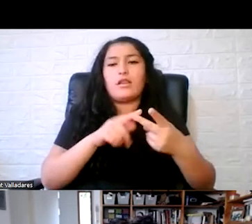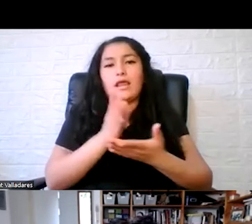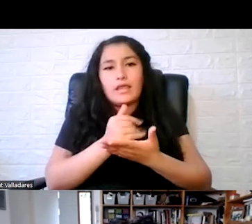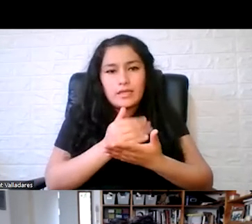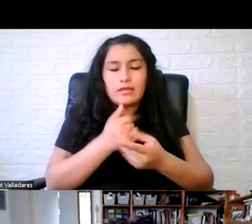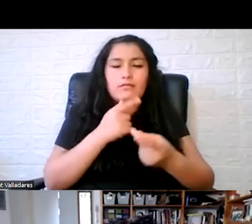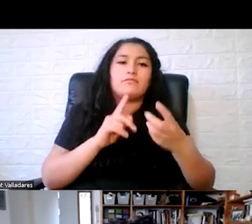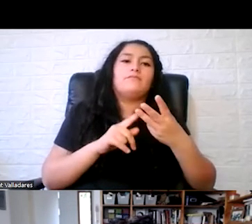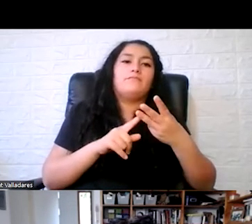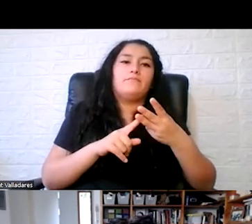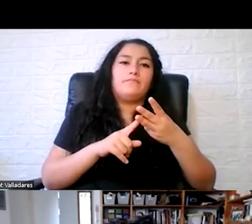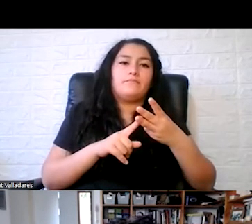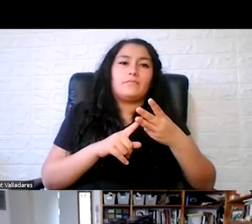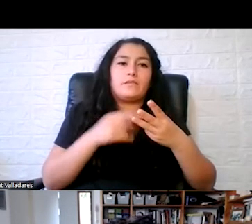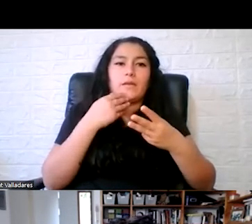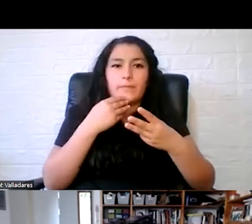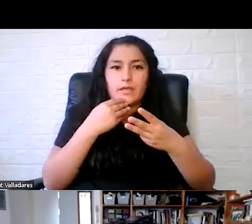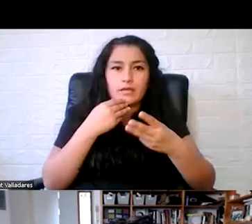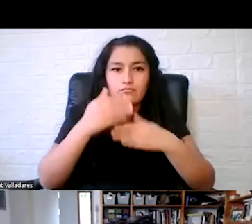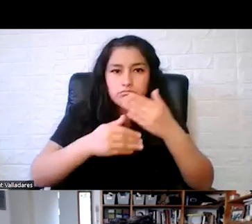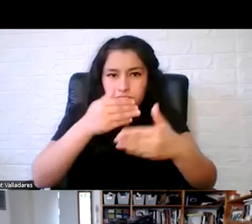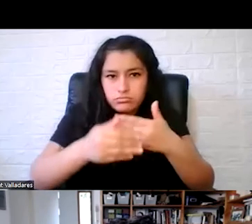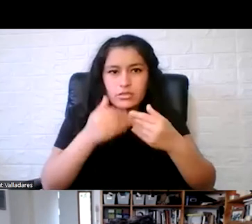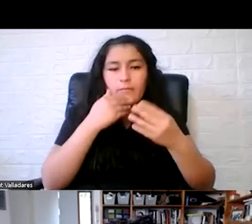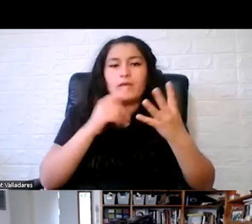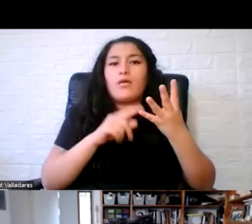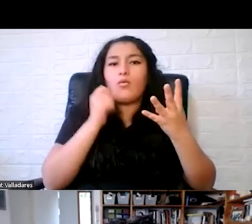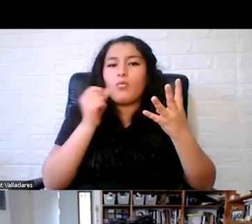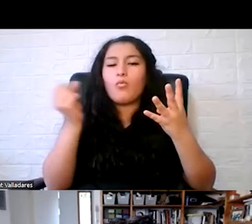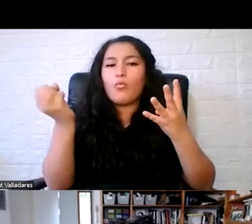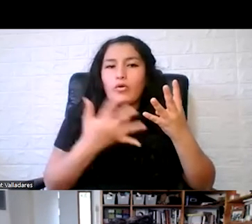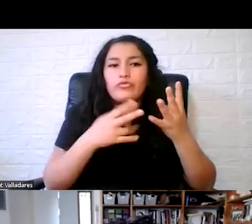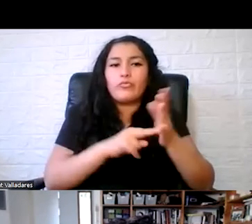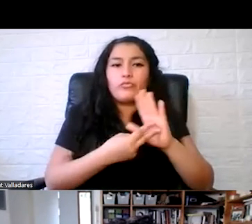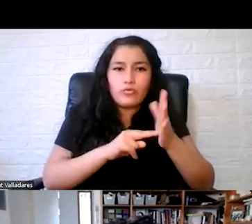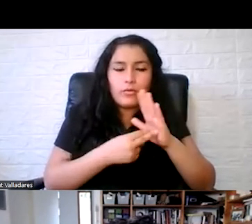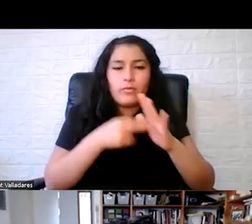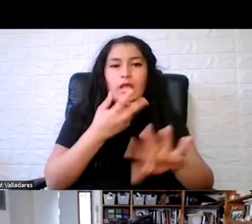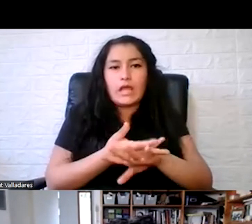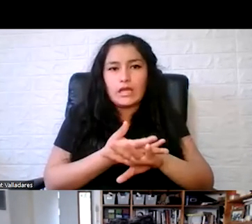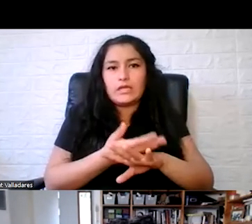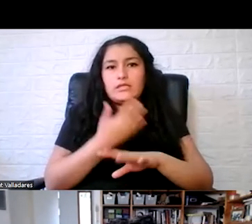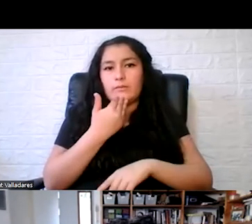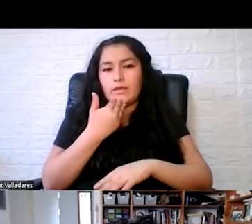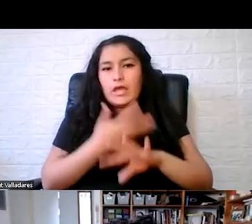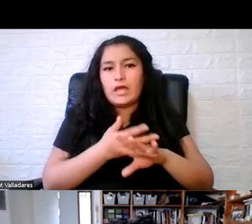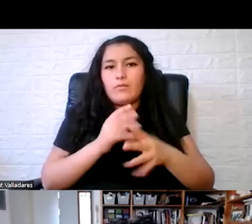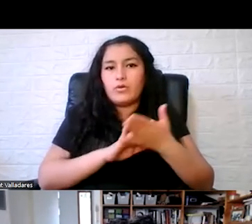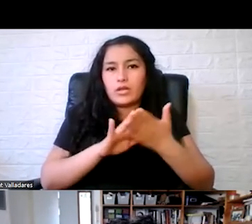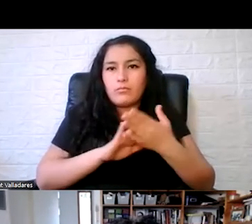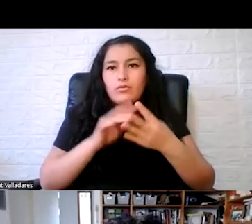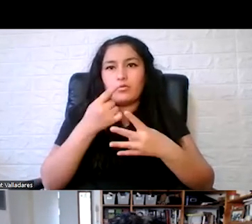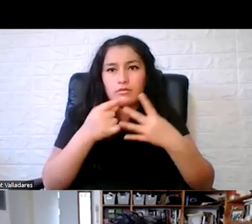también, las trayectorias, la acumulación de conflictos. Hay lugares donde han existido una serie